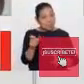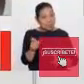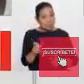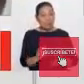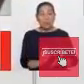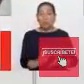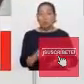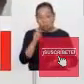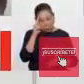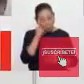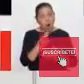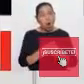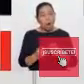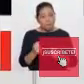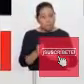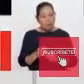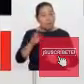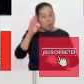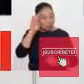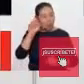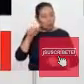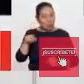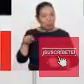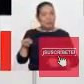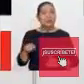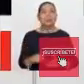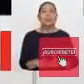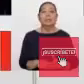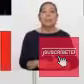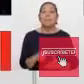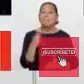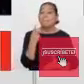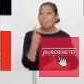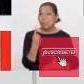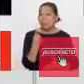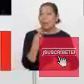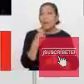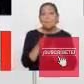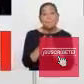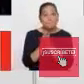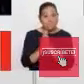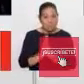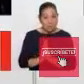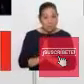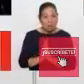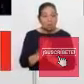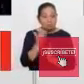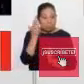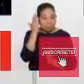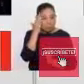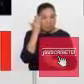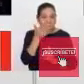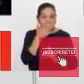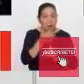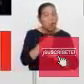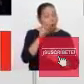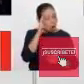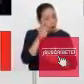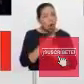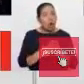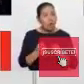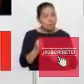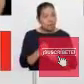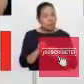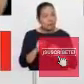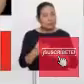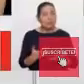tengan confianza en la Policía Nacional del Perú, y que fue lo primero que nosotros pedimos cuando tomamos conocimiento del secuestro. Tengan confianza, nosotros vamos a